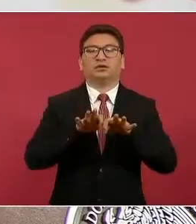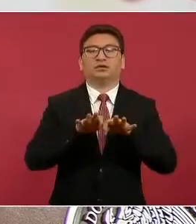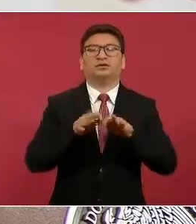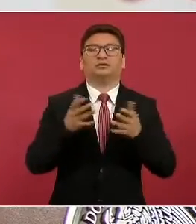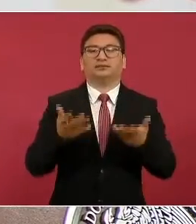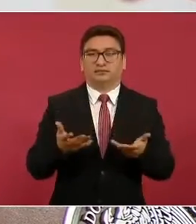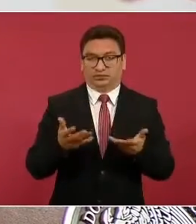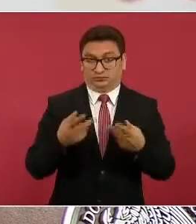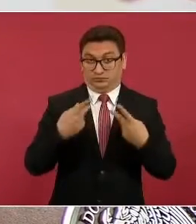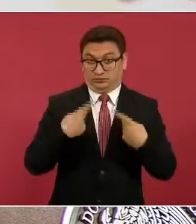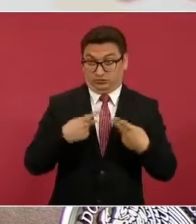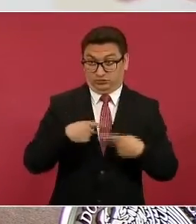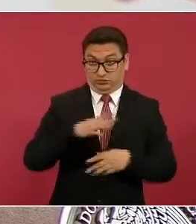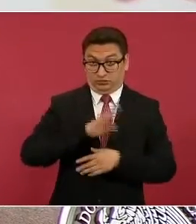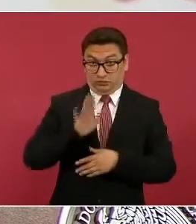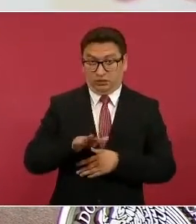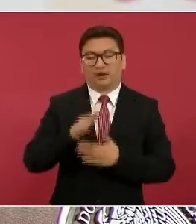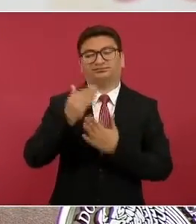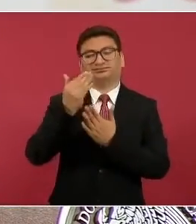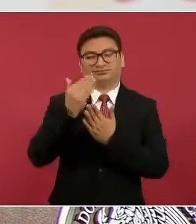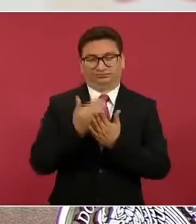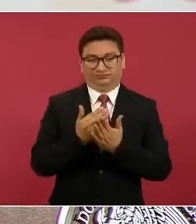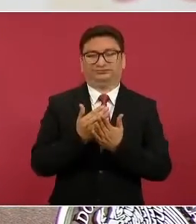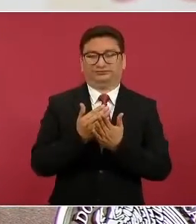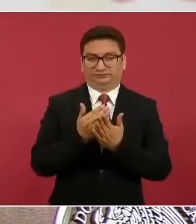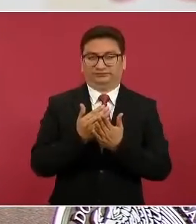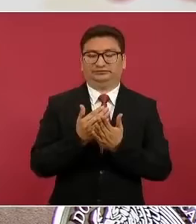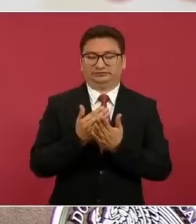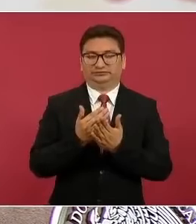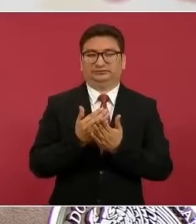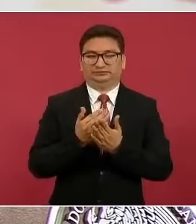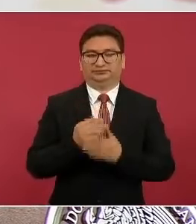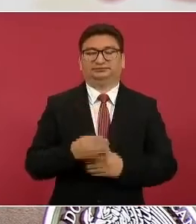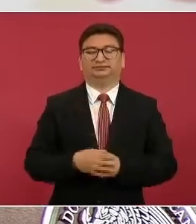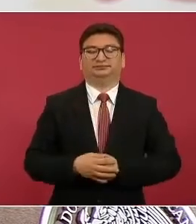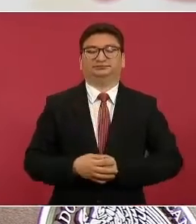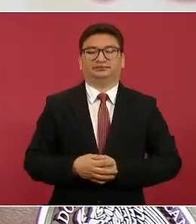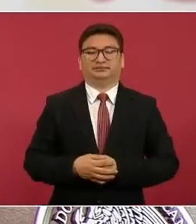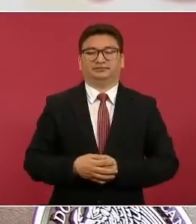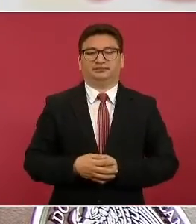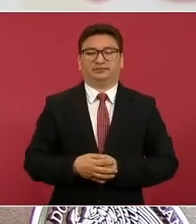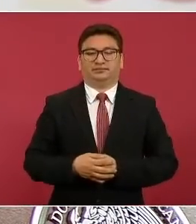los fallecimientos. Es